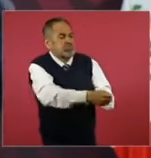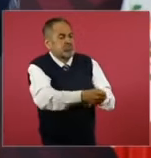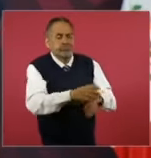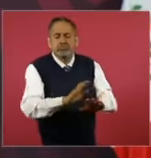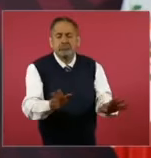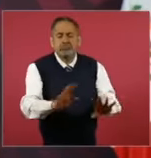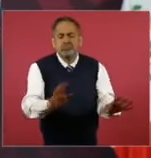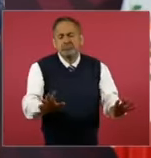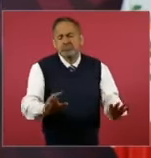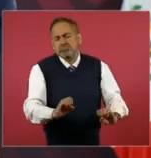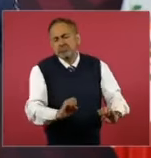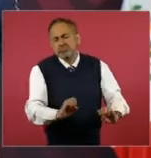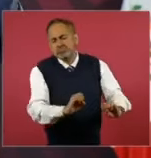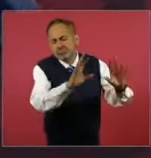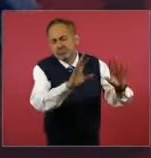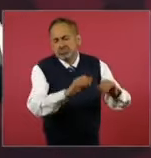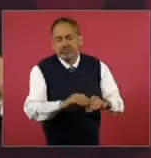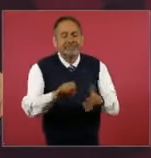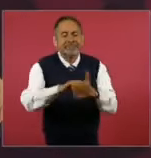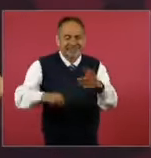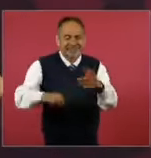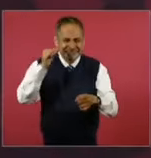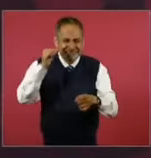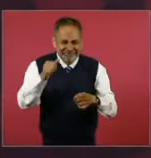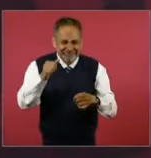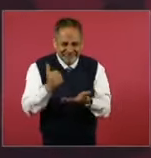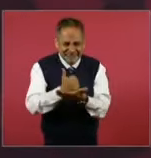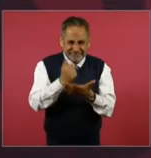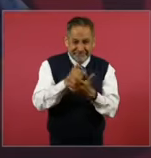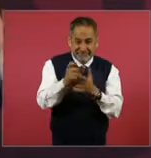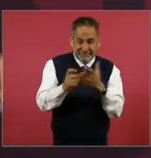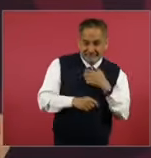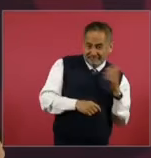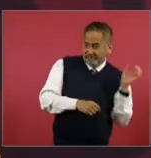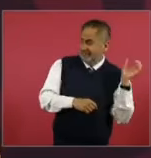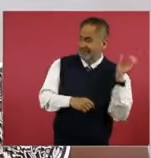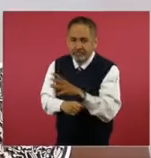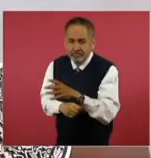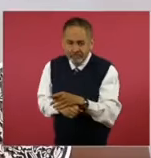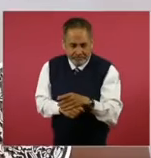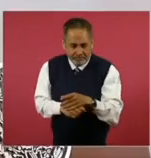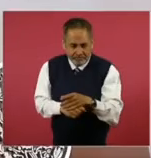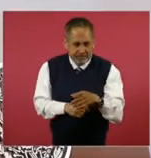Por ejemplo, al que tiró la botella ayer, ese puede estar tranquilo.